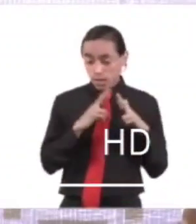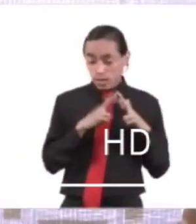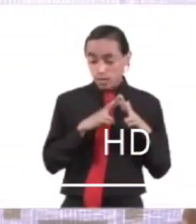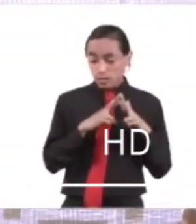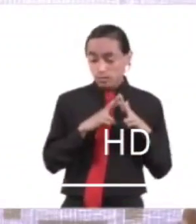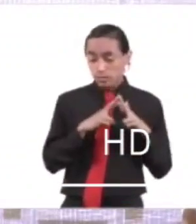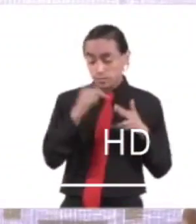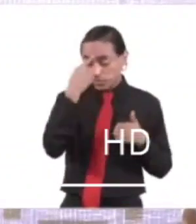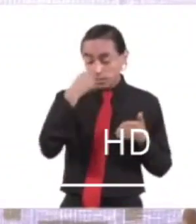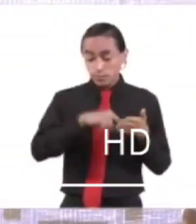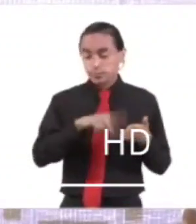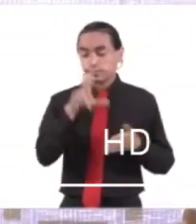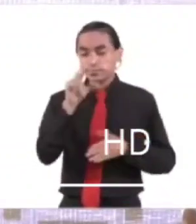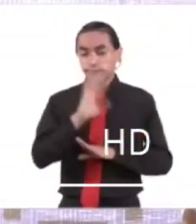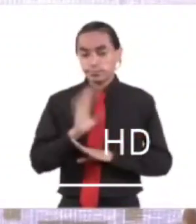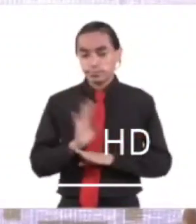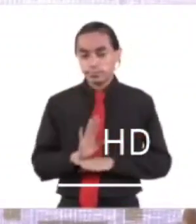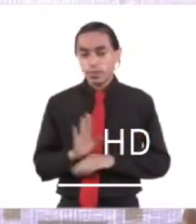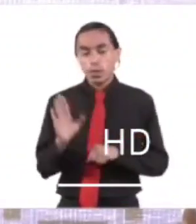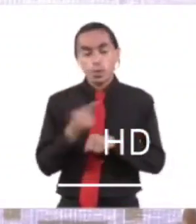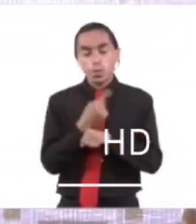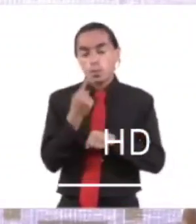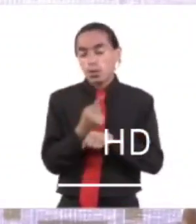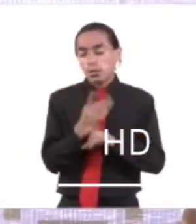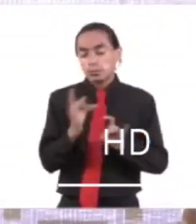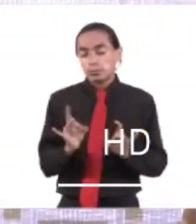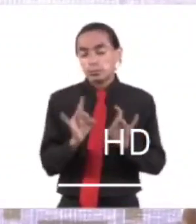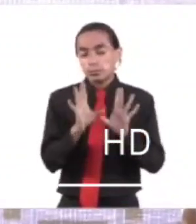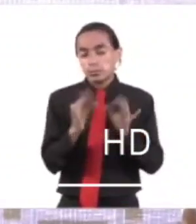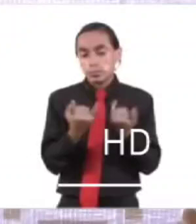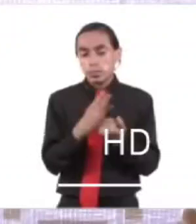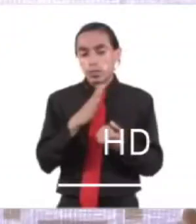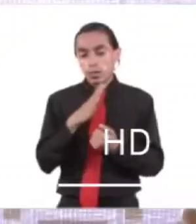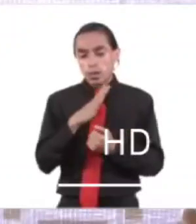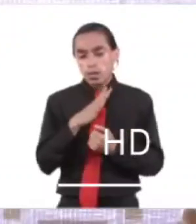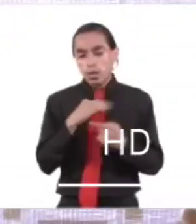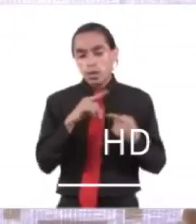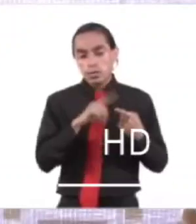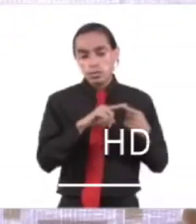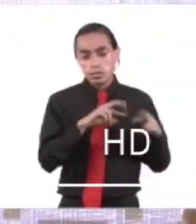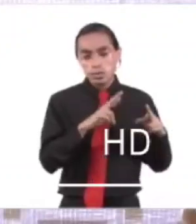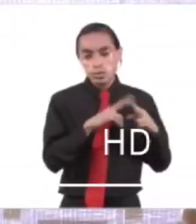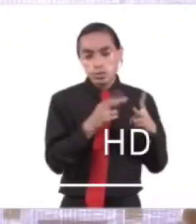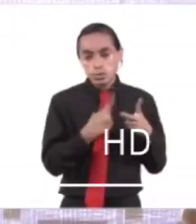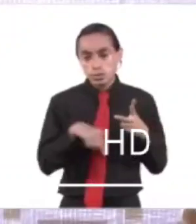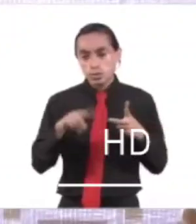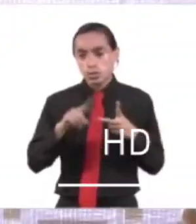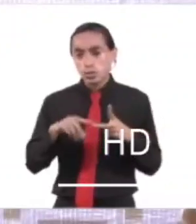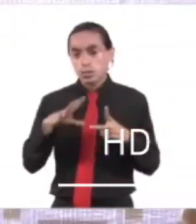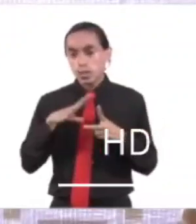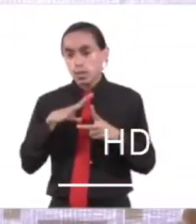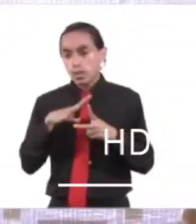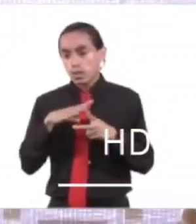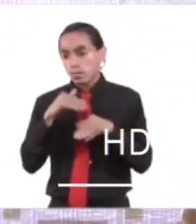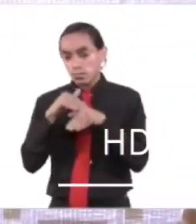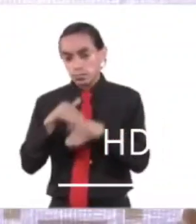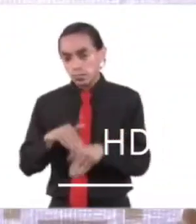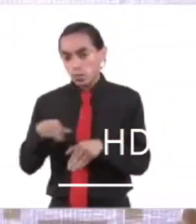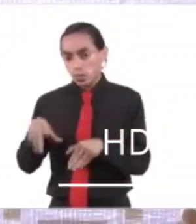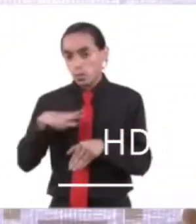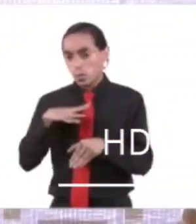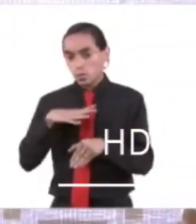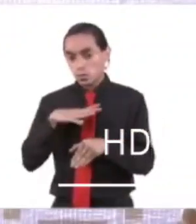religiosa, porque la mayor parte de las veces se asocia lo religioso con el cumplimiento de una doctrina muy